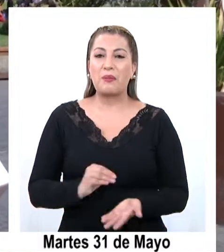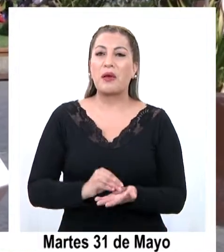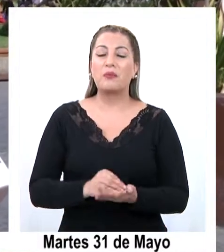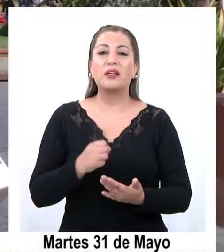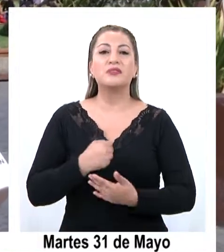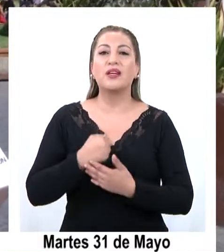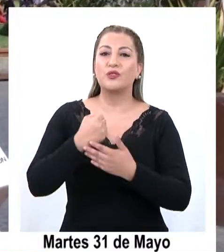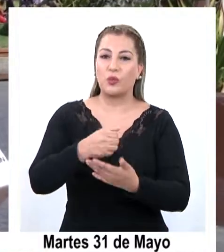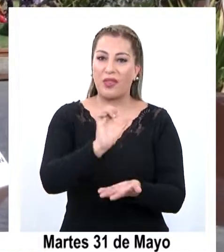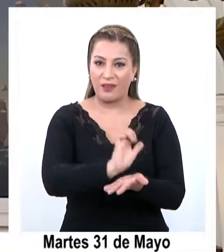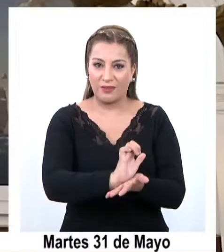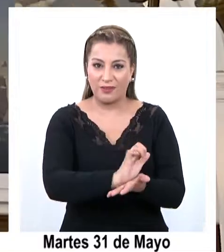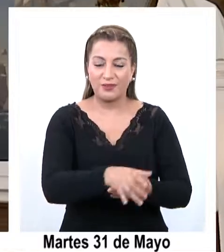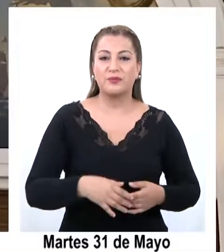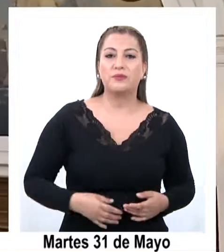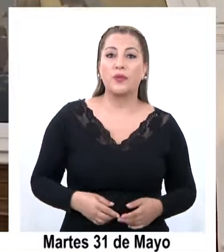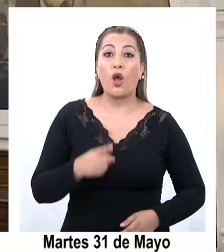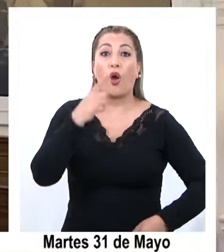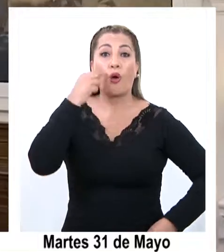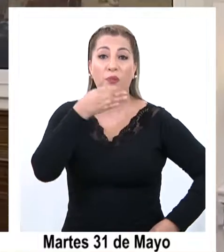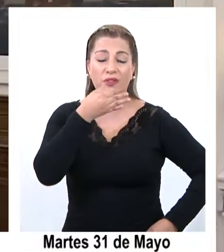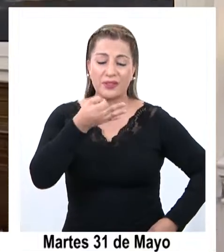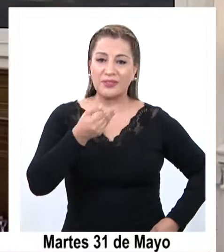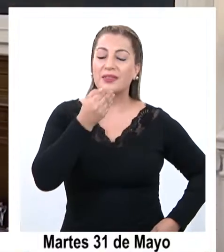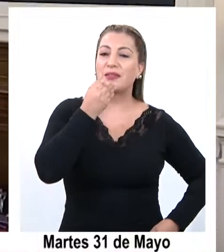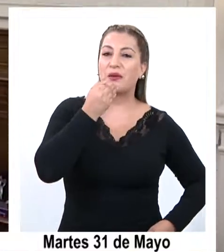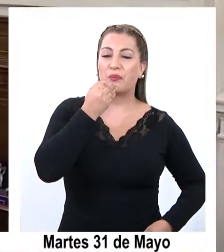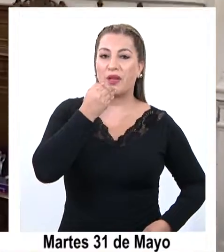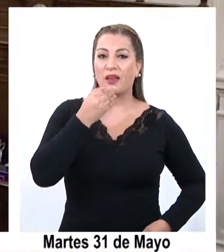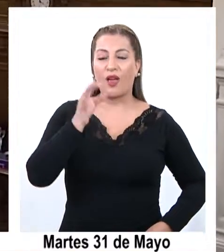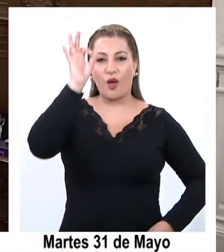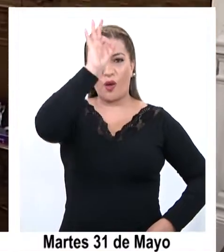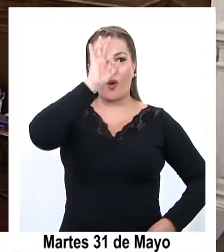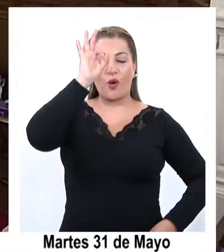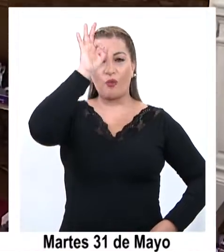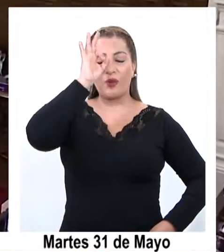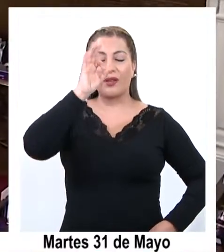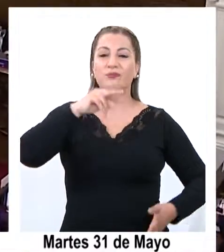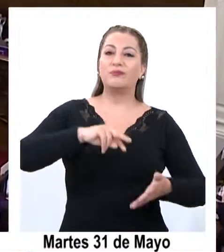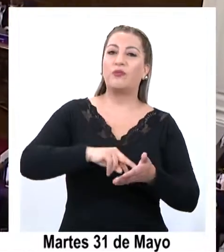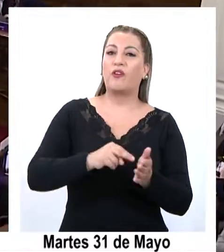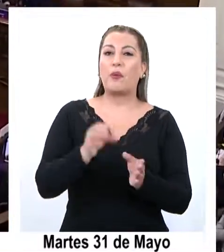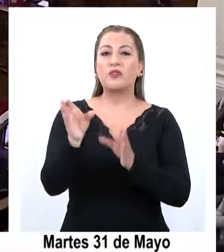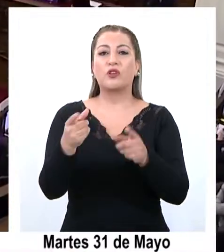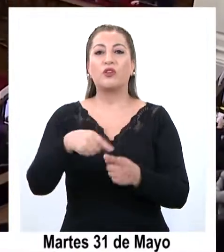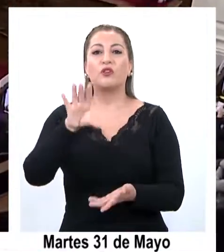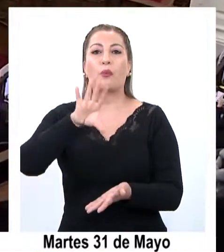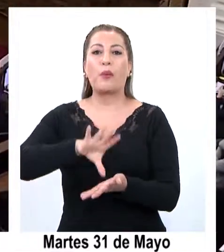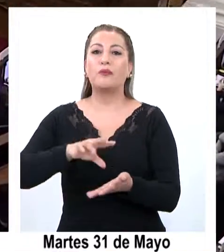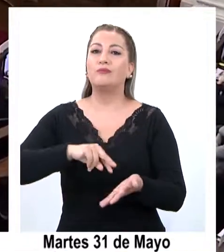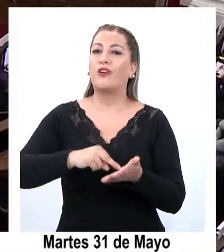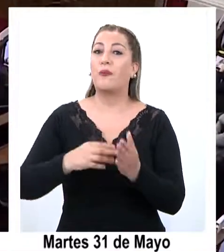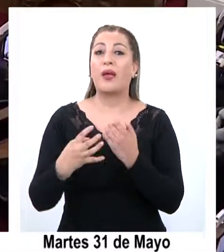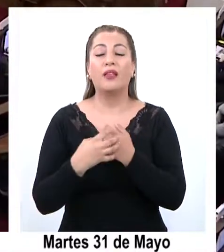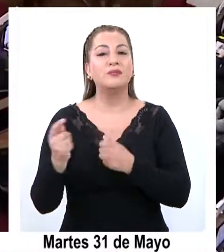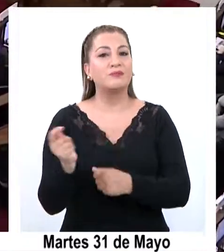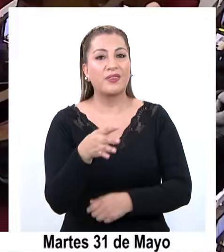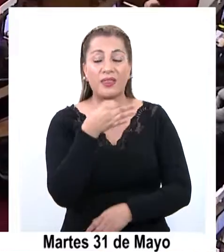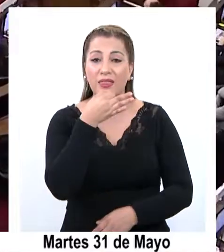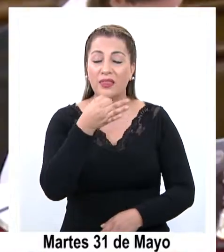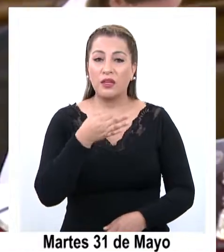el Estado. El convencional también tuvo palabras para la crisis migratoria que afecta a la región,